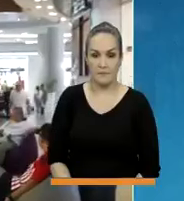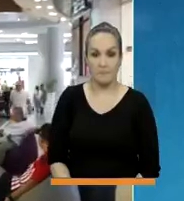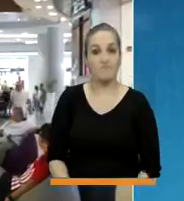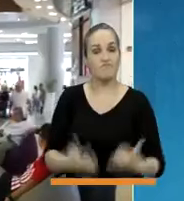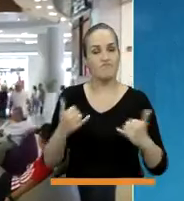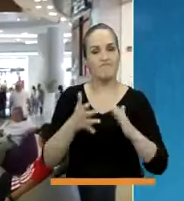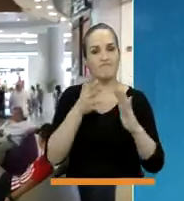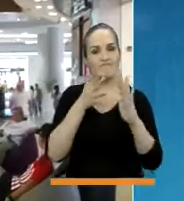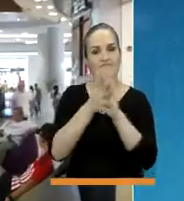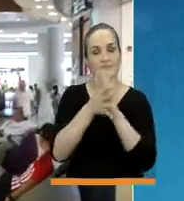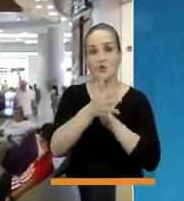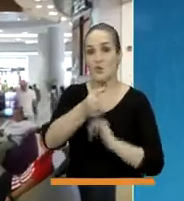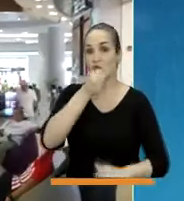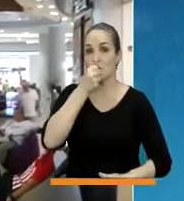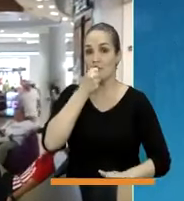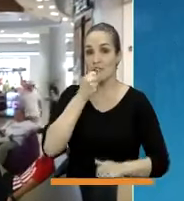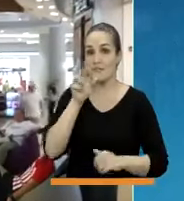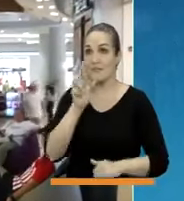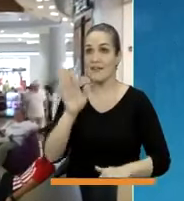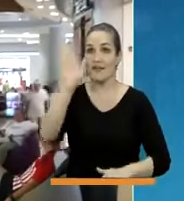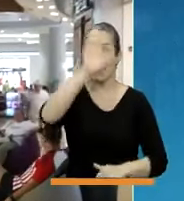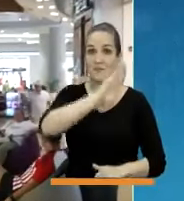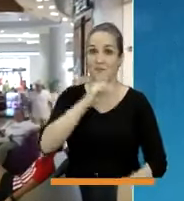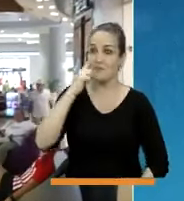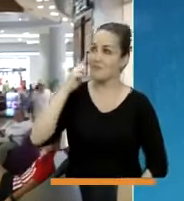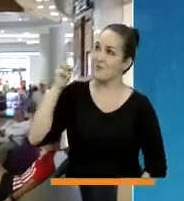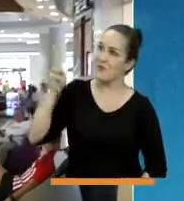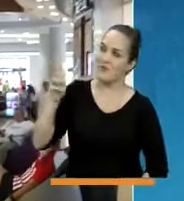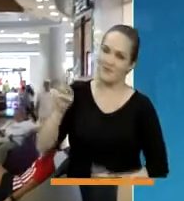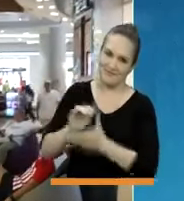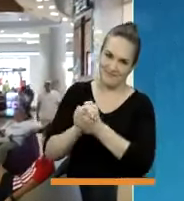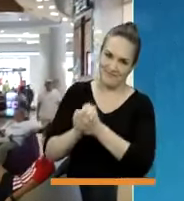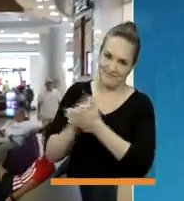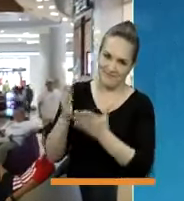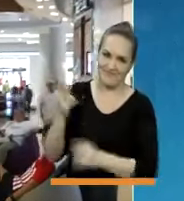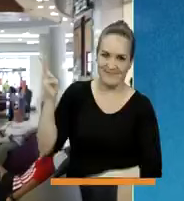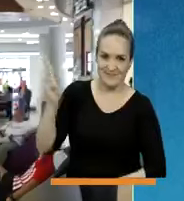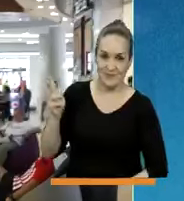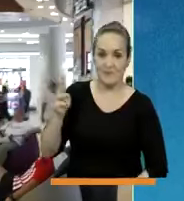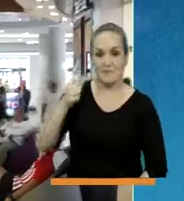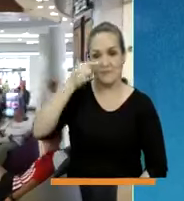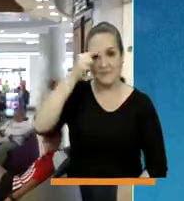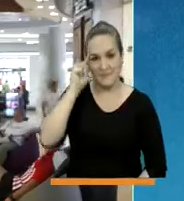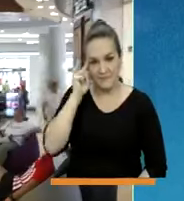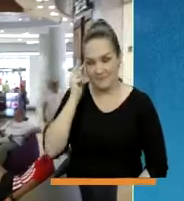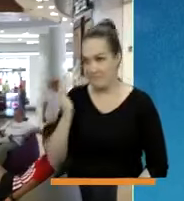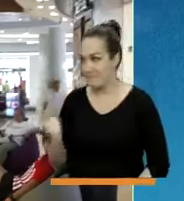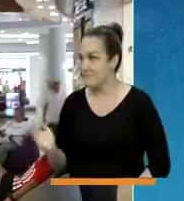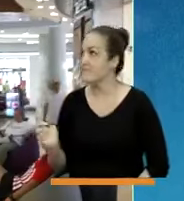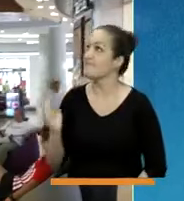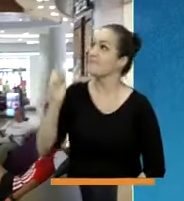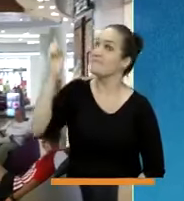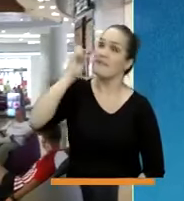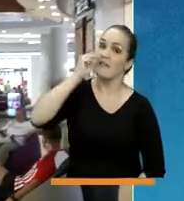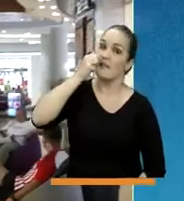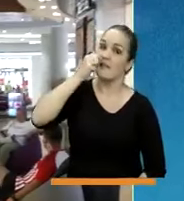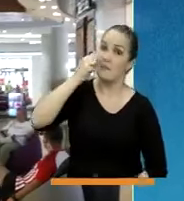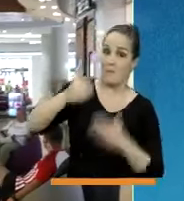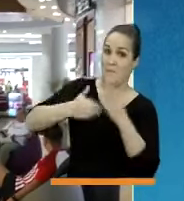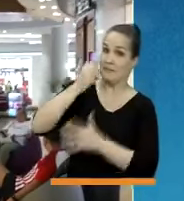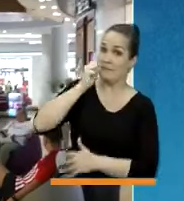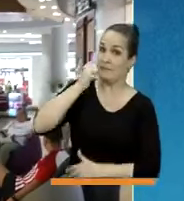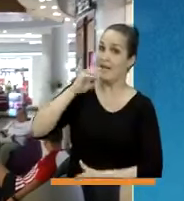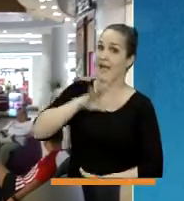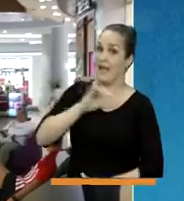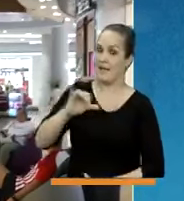Es hora de volver con noticias de nuestras regiones. Ya vemos a nuestras queridas corresponsales, a Zaini y a Daniela, pero iniciamos en Cali, porque en un